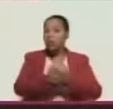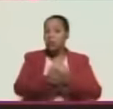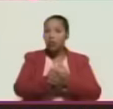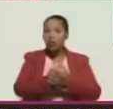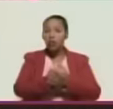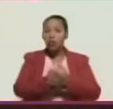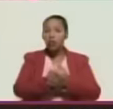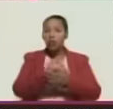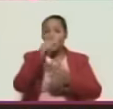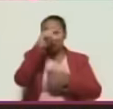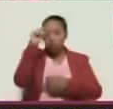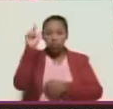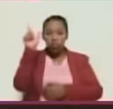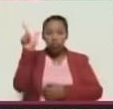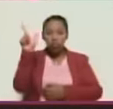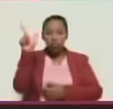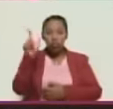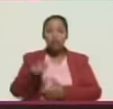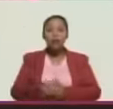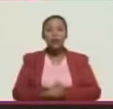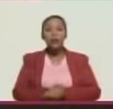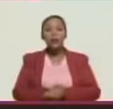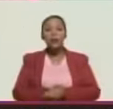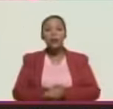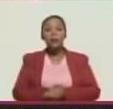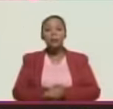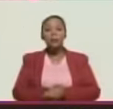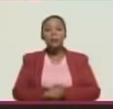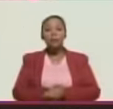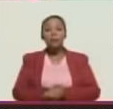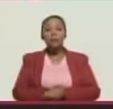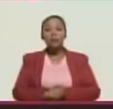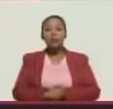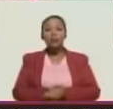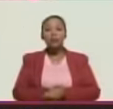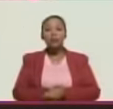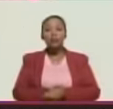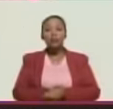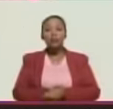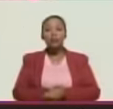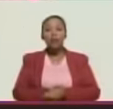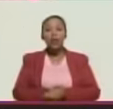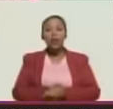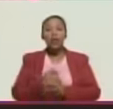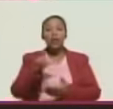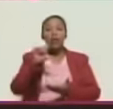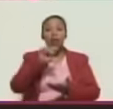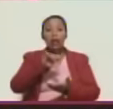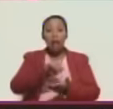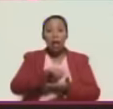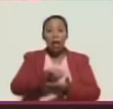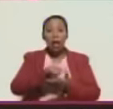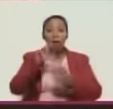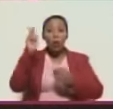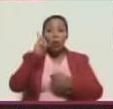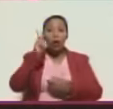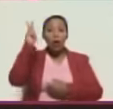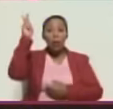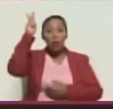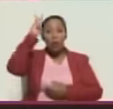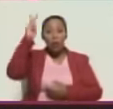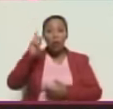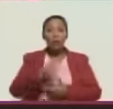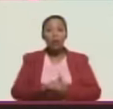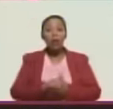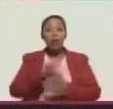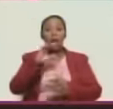psv partido socialista Unido de Venezuela central guaicaipuro asociación